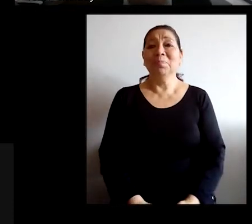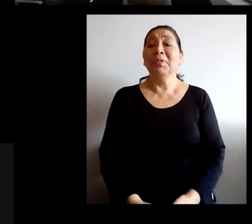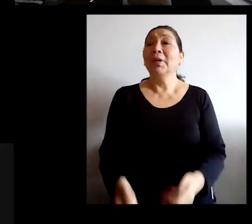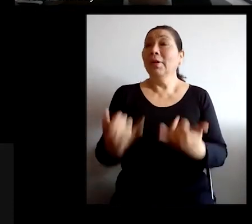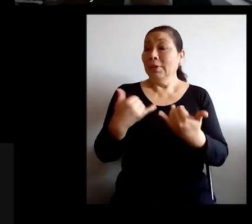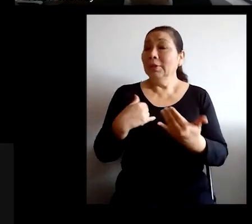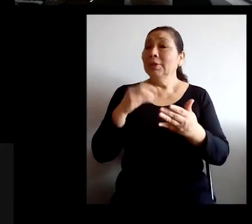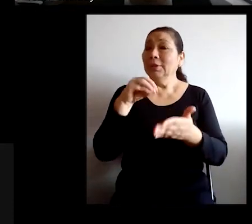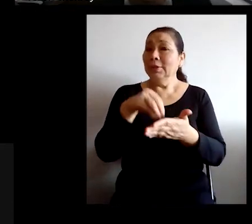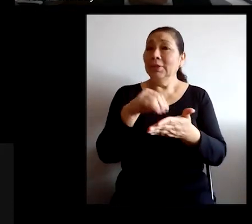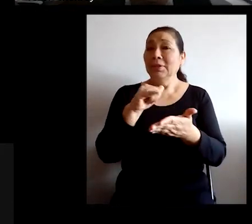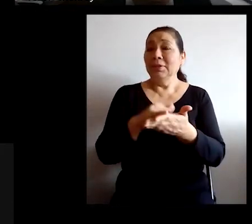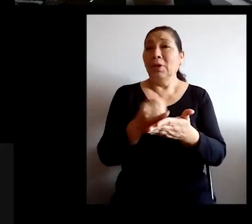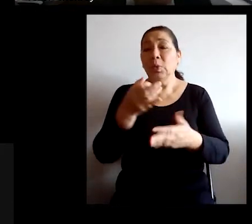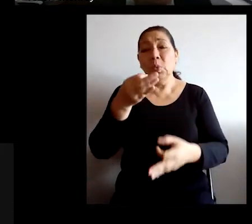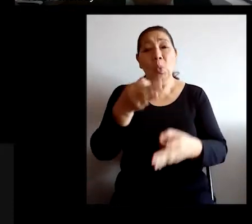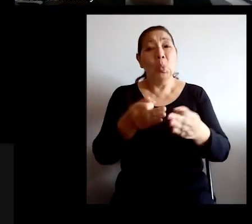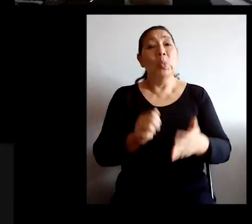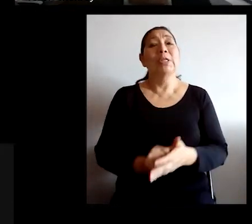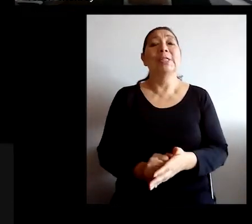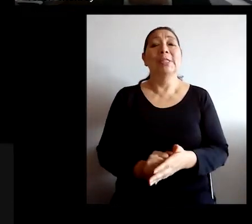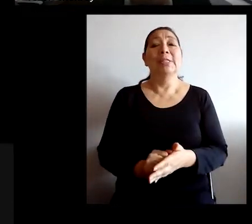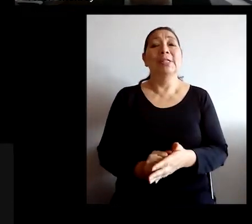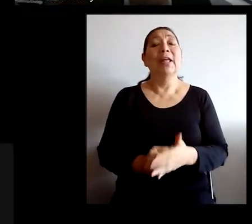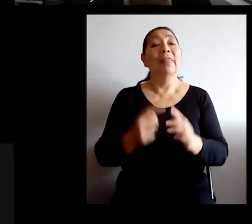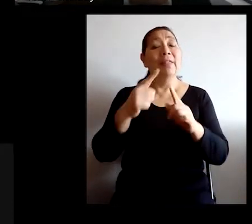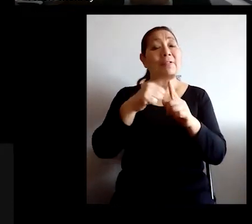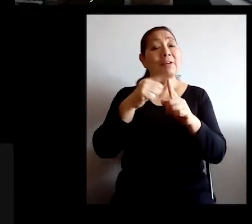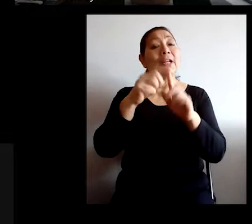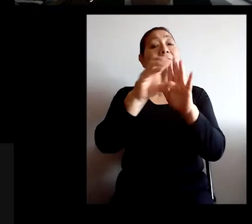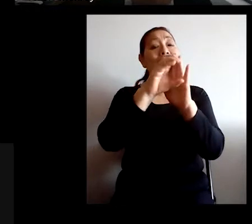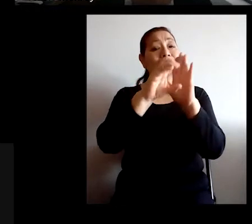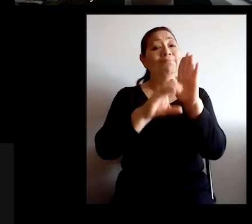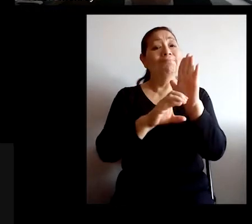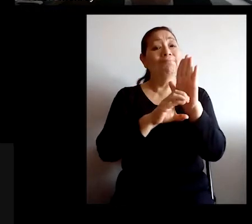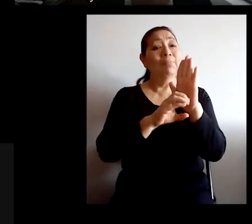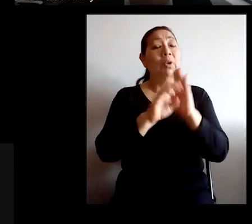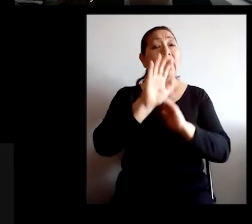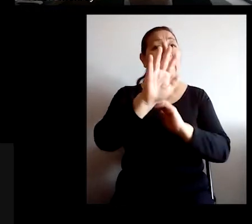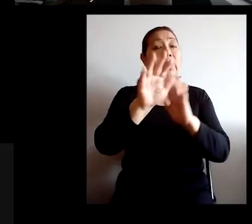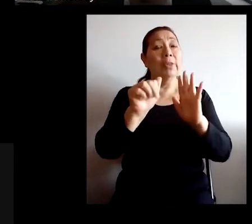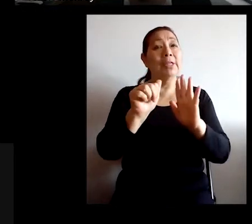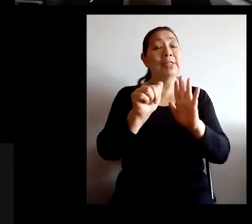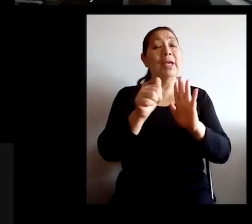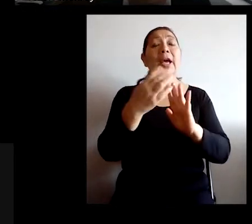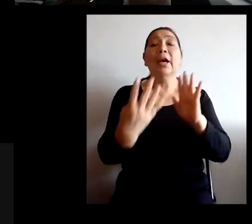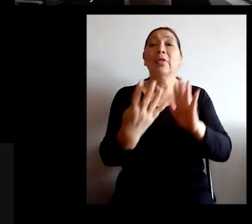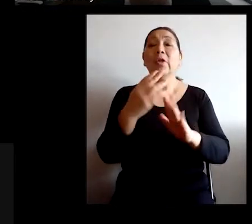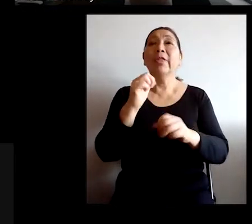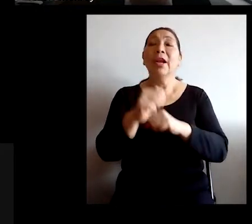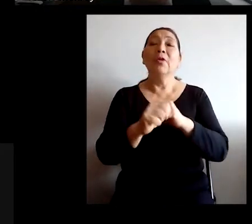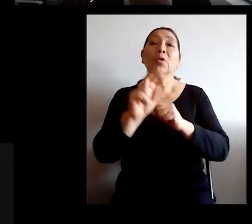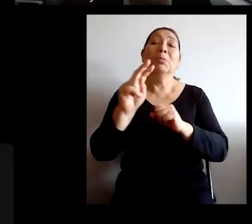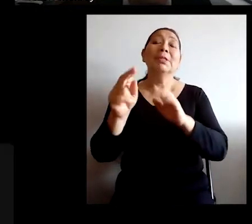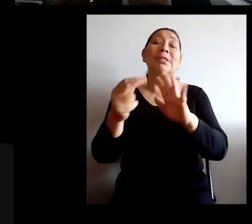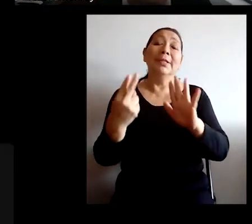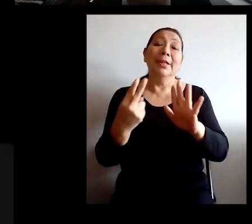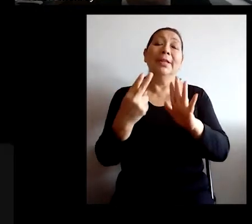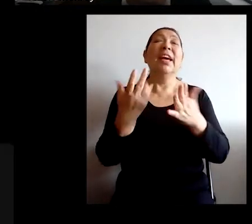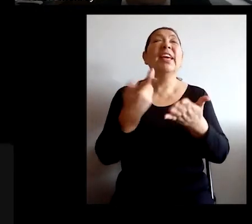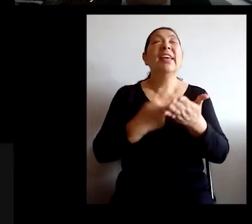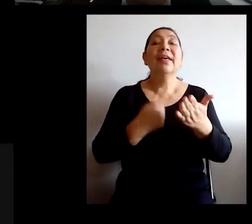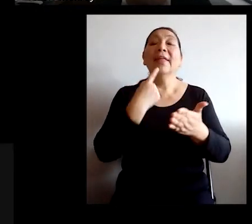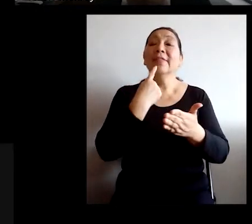A este propósito, hay una sentencia del Tribunal Constitucional, la 5614 del 2007,